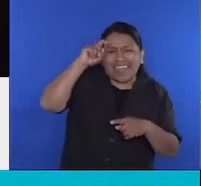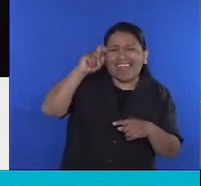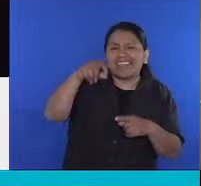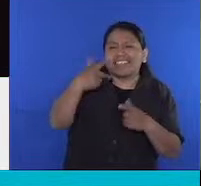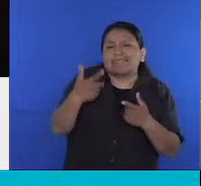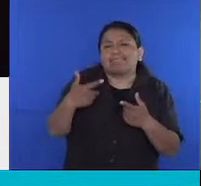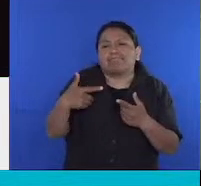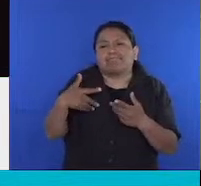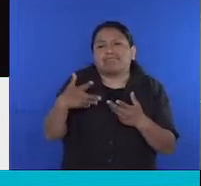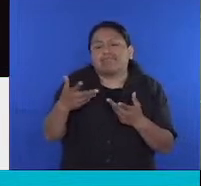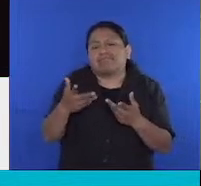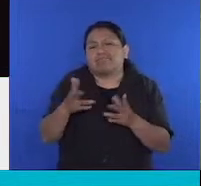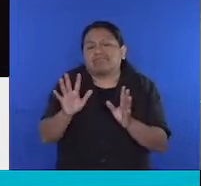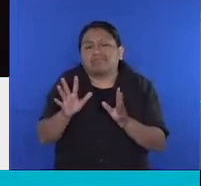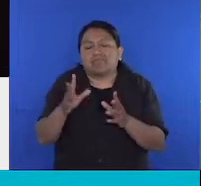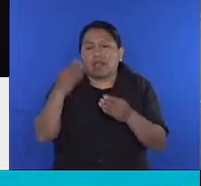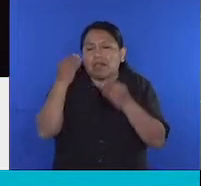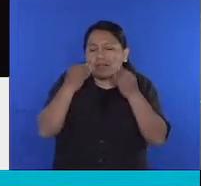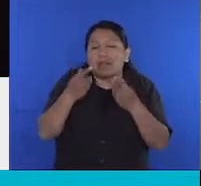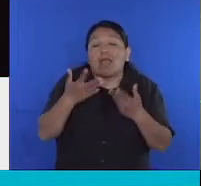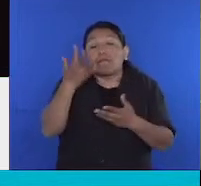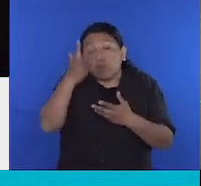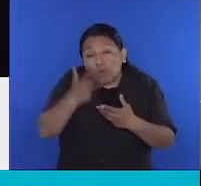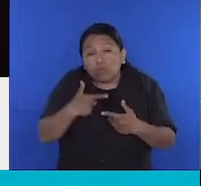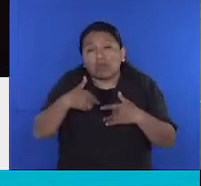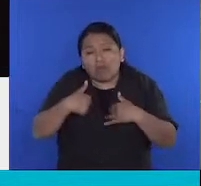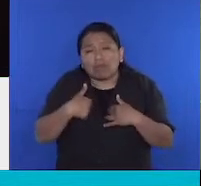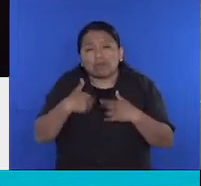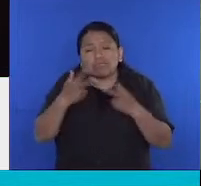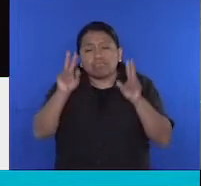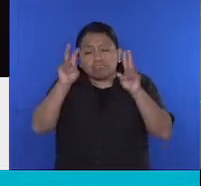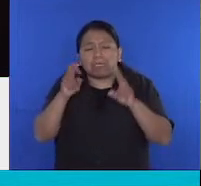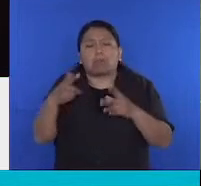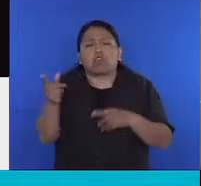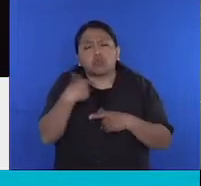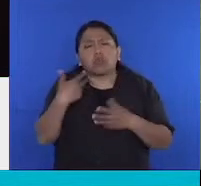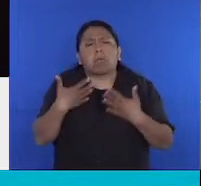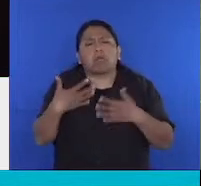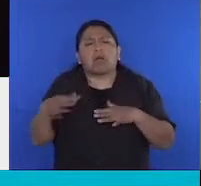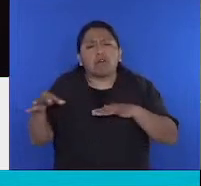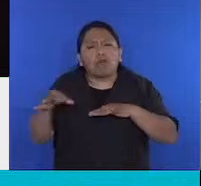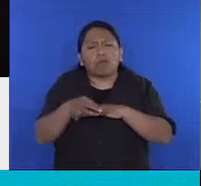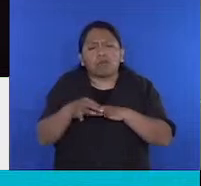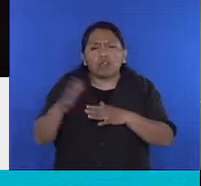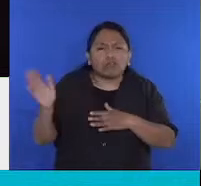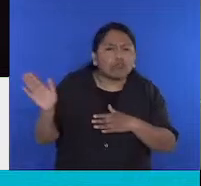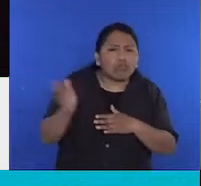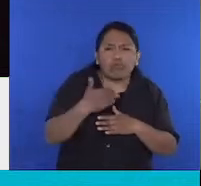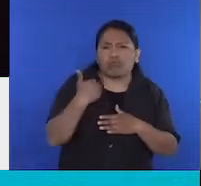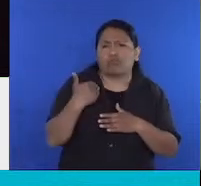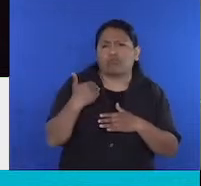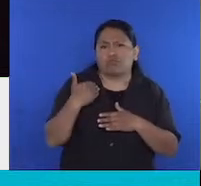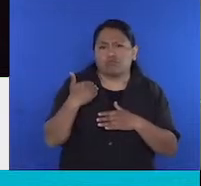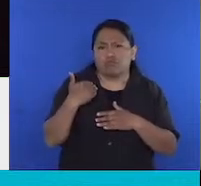hubiera gustado que fuera un tema en el que nos comprometamos todos. También me hubiera gustado,